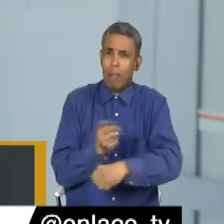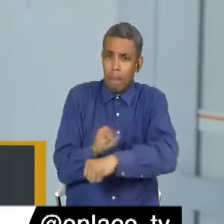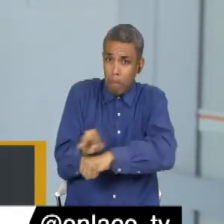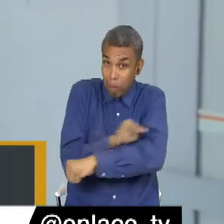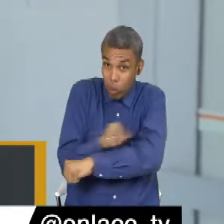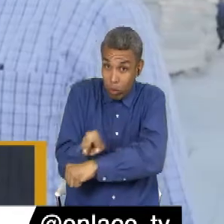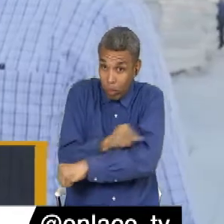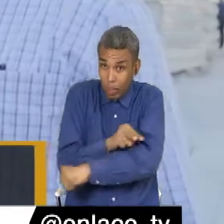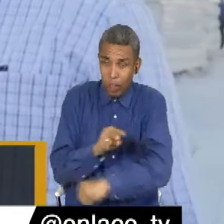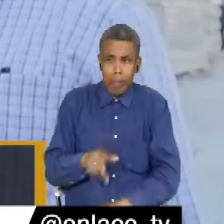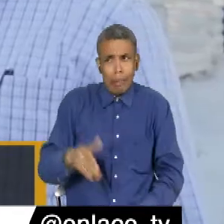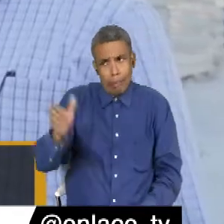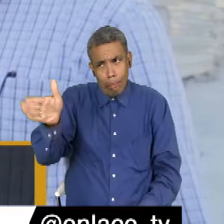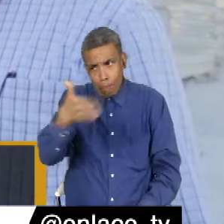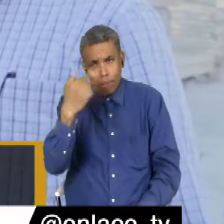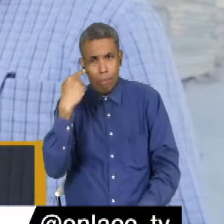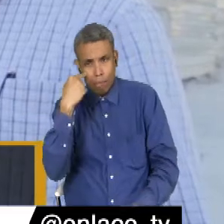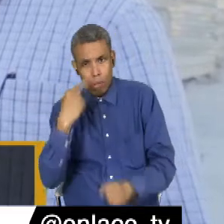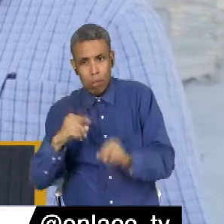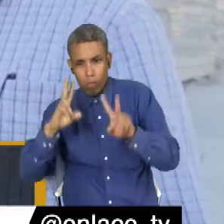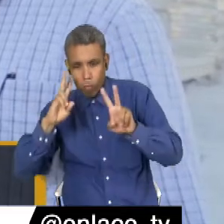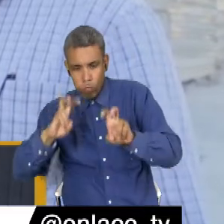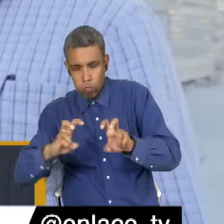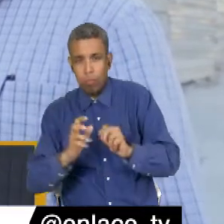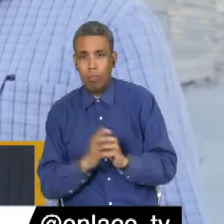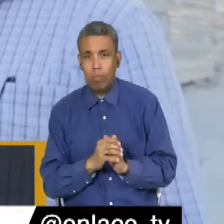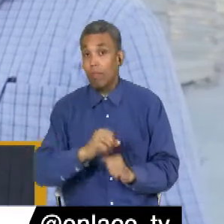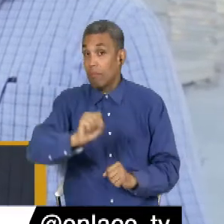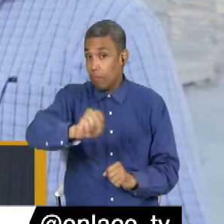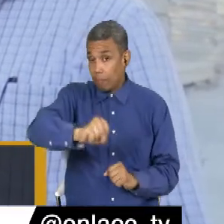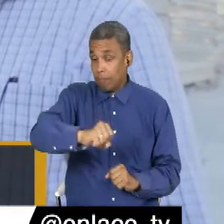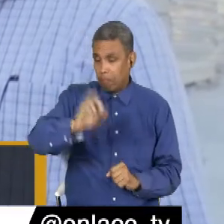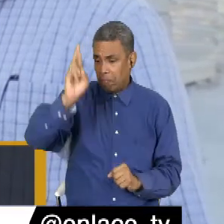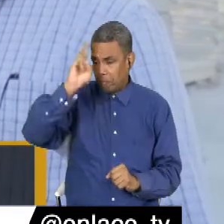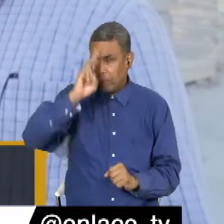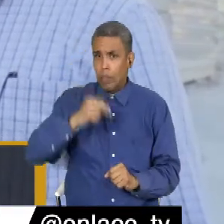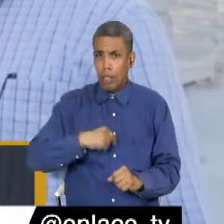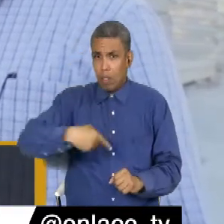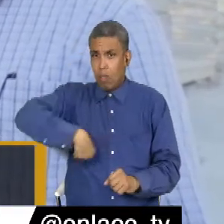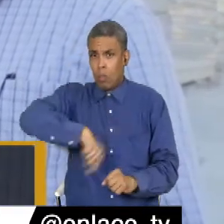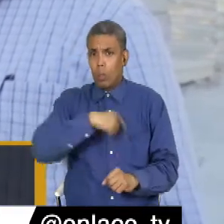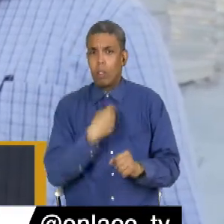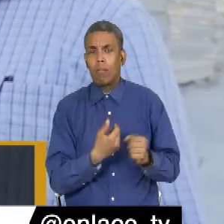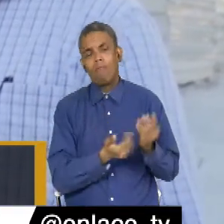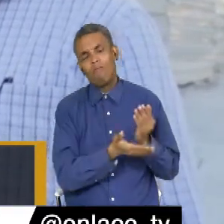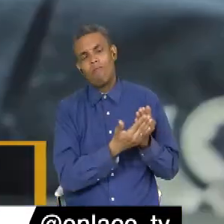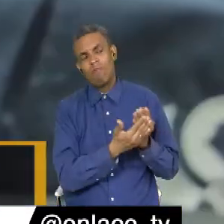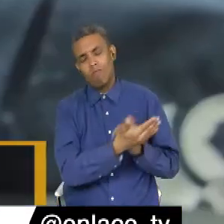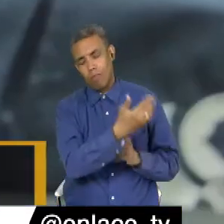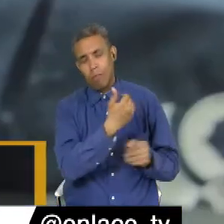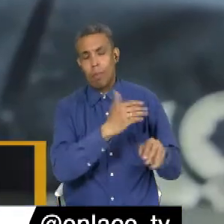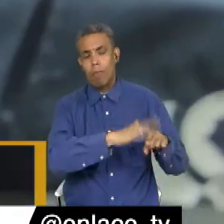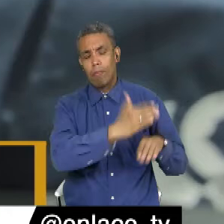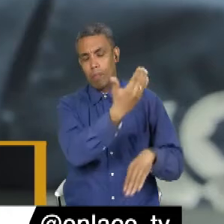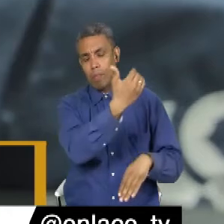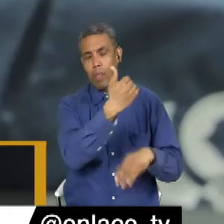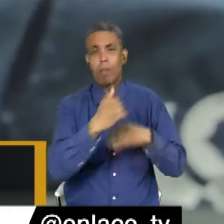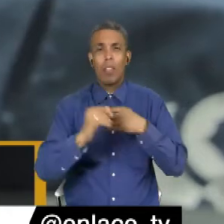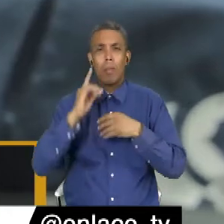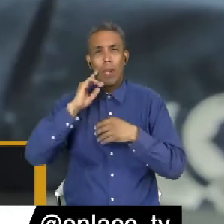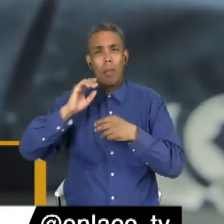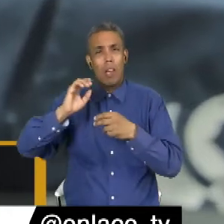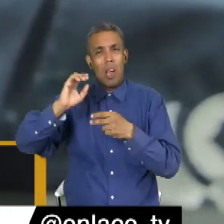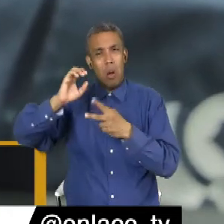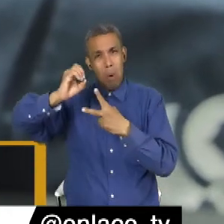de Barranca Bermeja. Por eso vamos a hacer unos requerimientos tanto a Planeación Municipal como al Inspector de Natura y Espacio Público para que nos